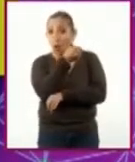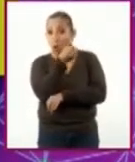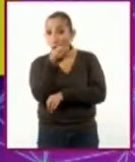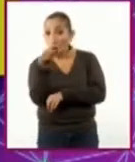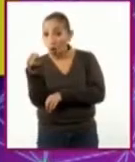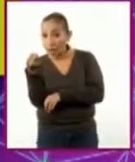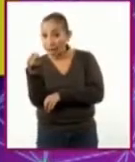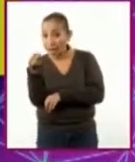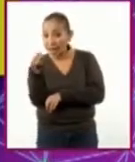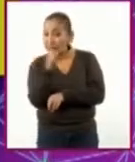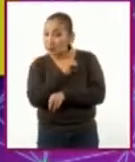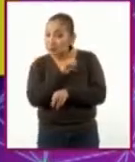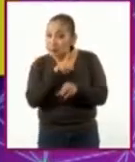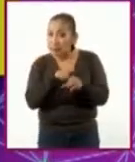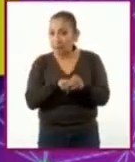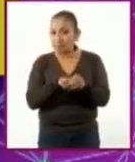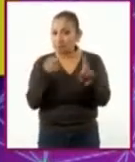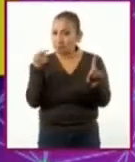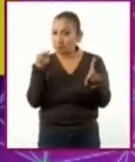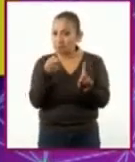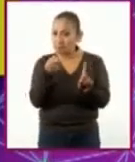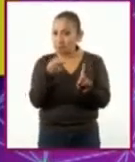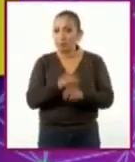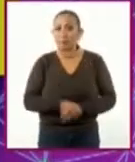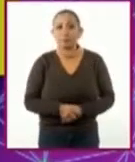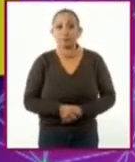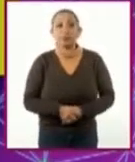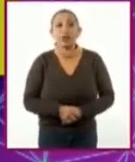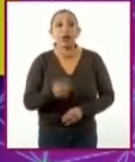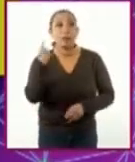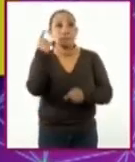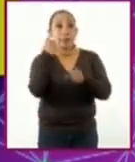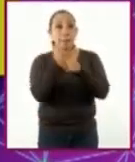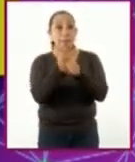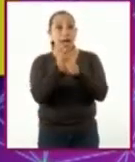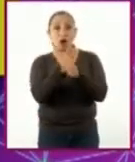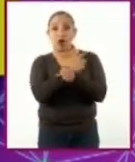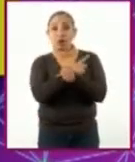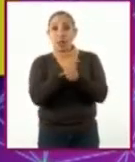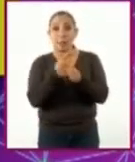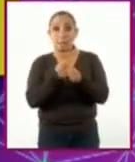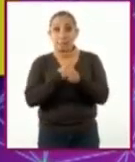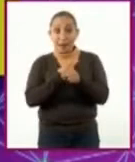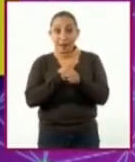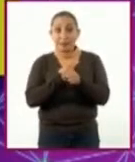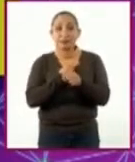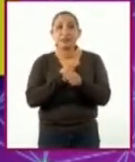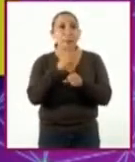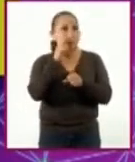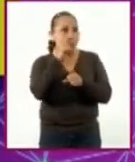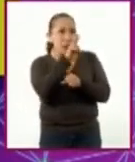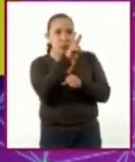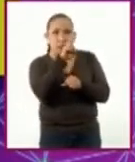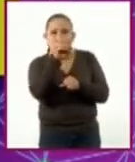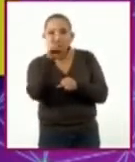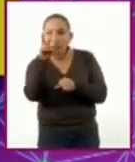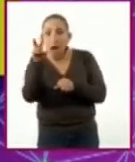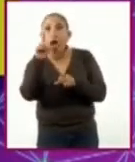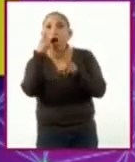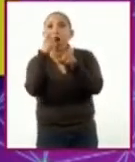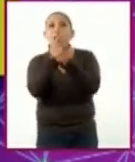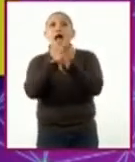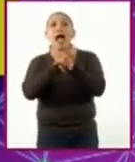ejecución específico. En el primer nivel del orden de ejecución están las